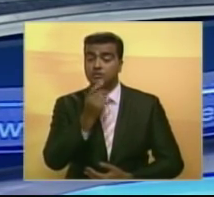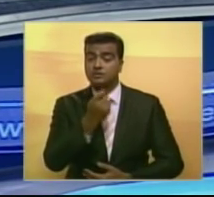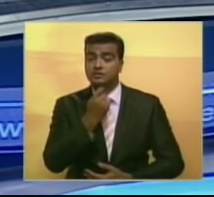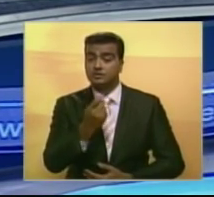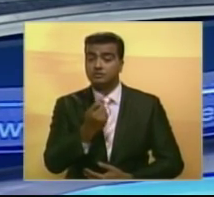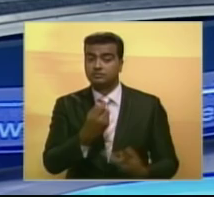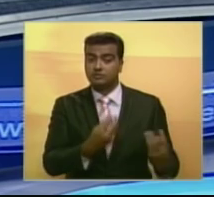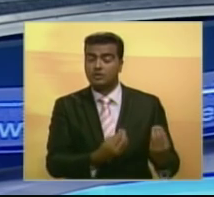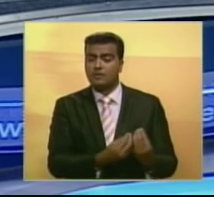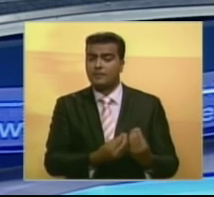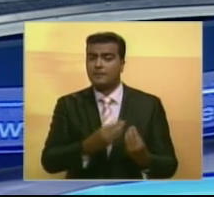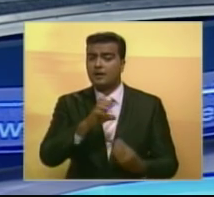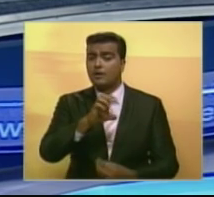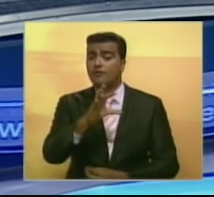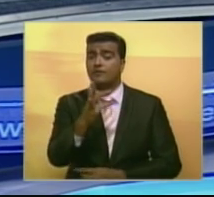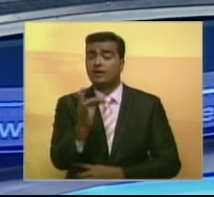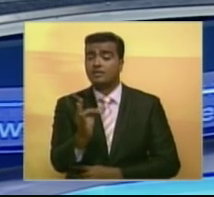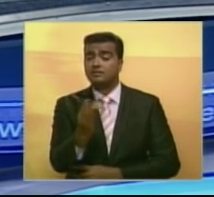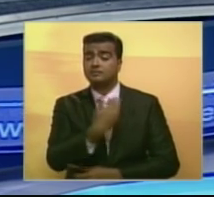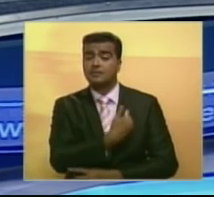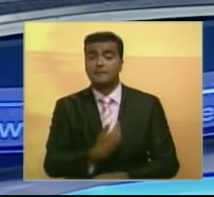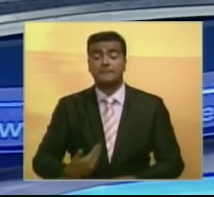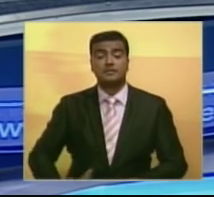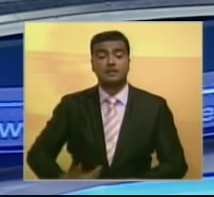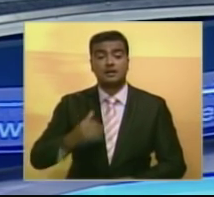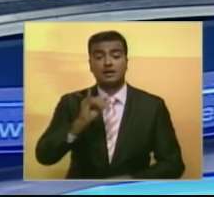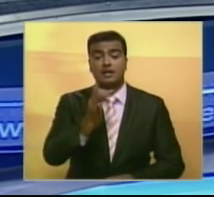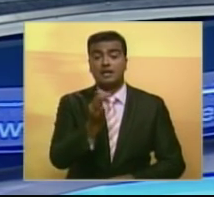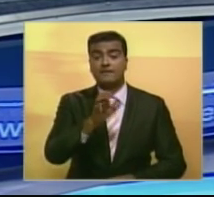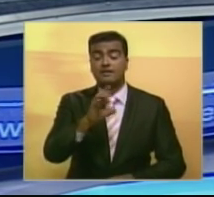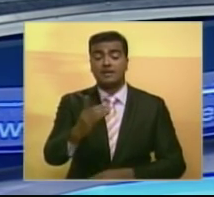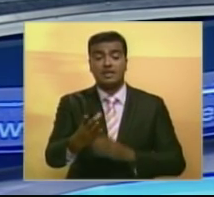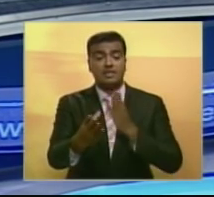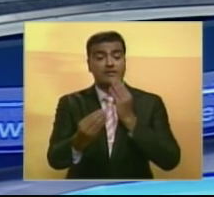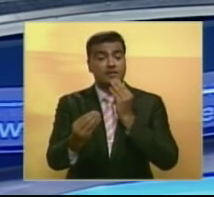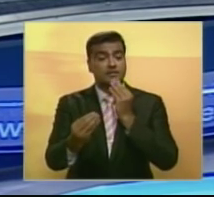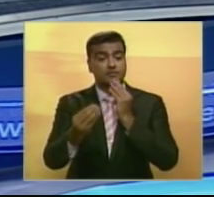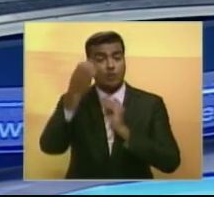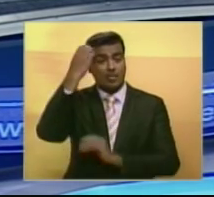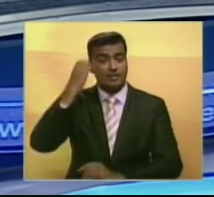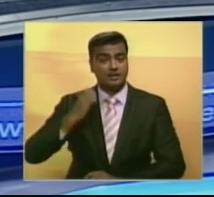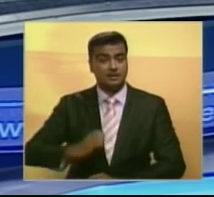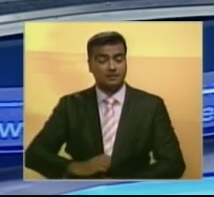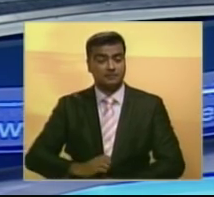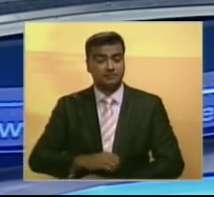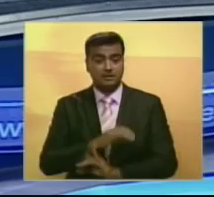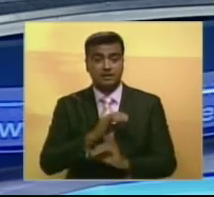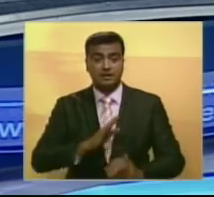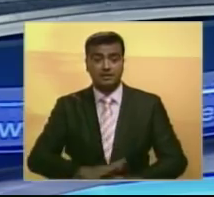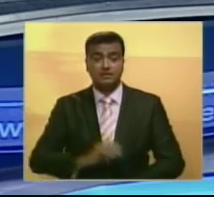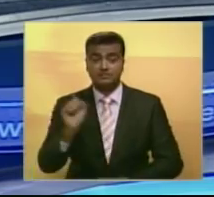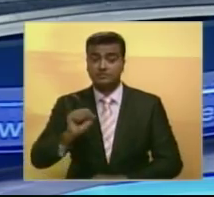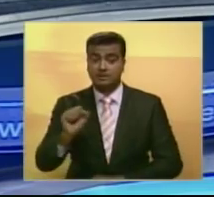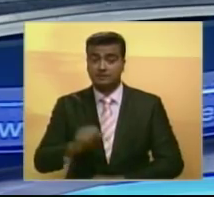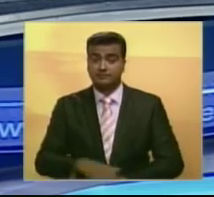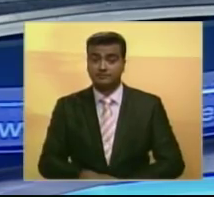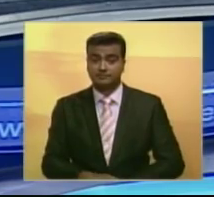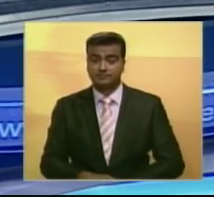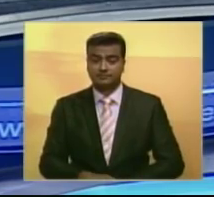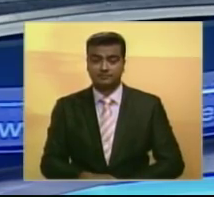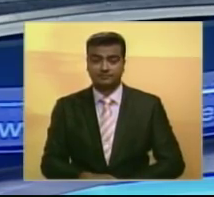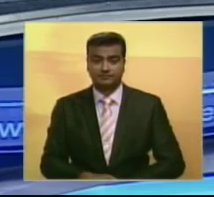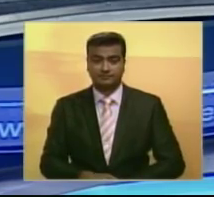nos acompaña Eduardo Fernández, presidente del IFEDE, que estará conversando con mi compañera Endrina Yepes, que ya está lista, ¿no es así? Así es, los